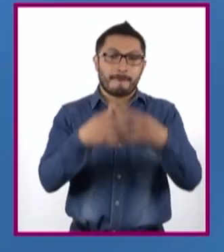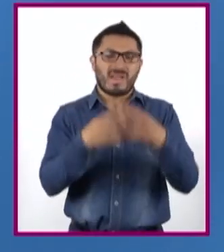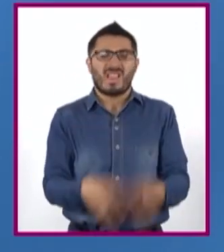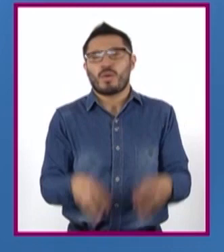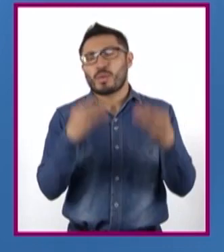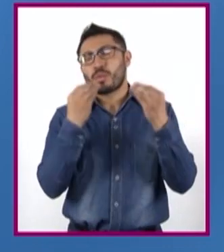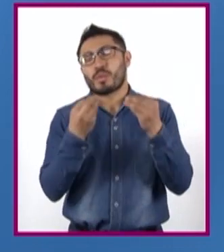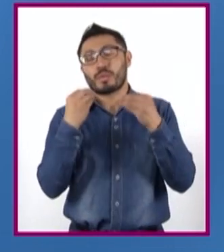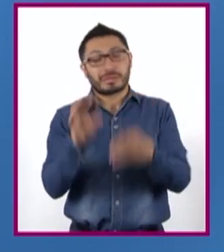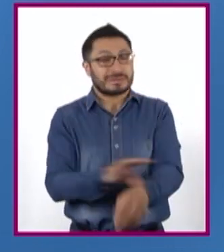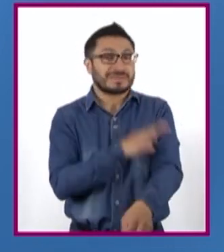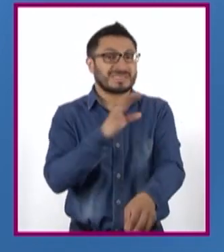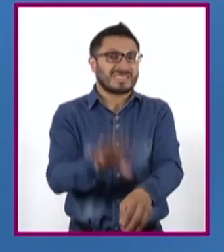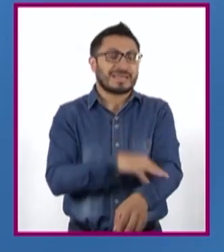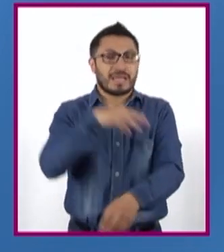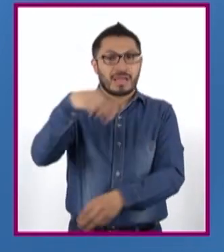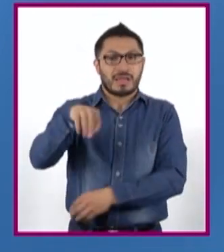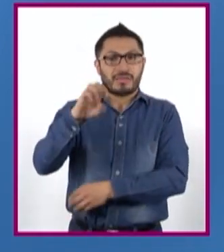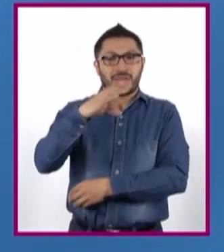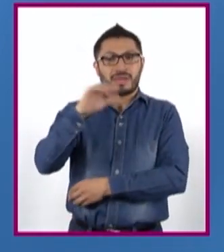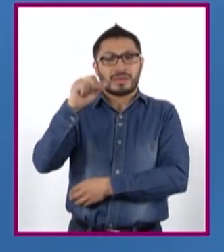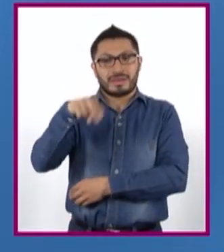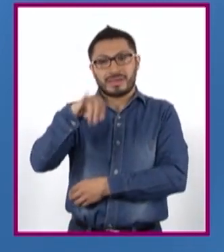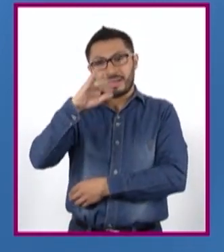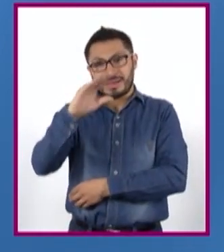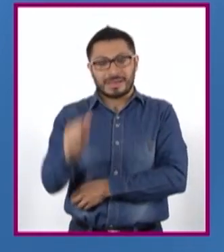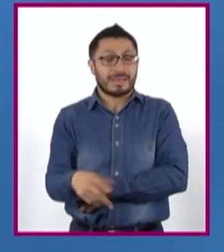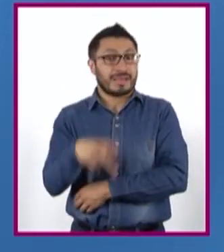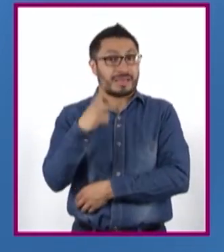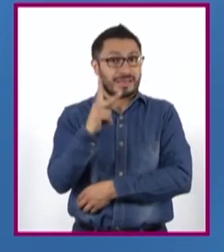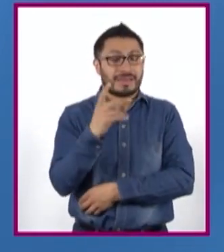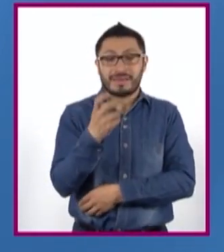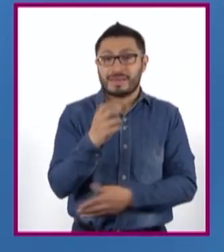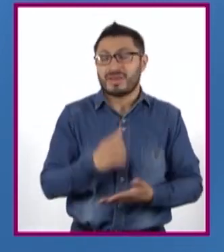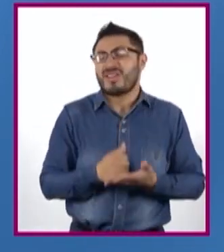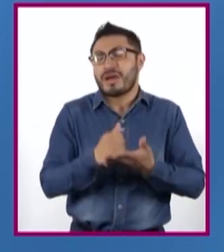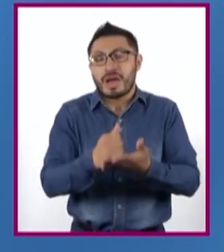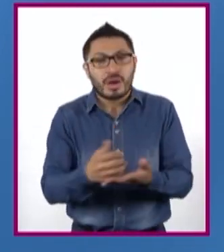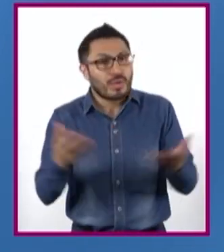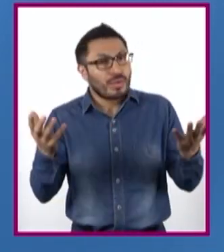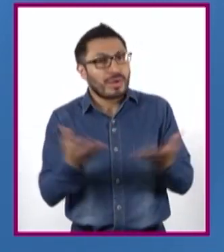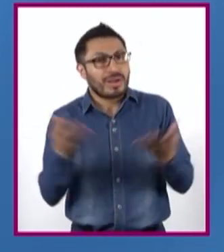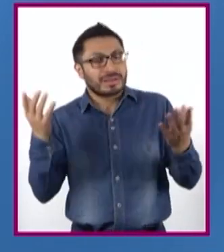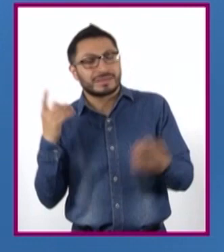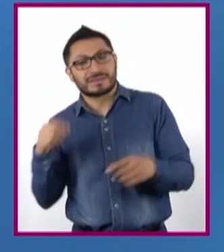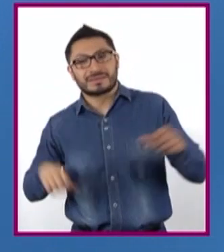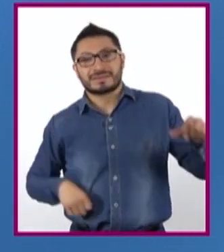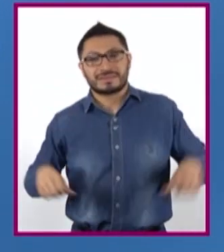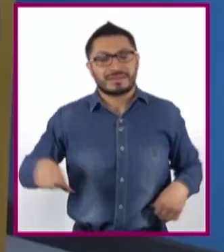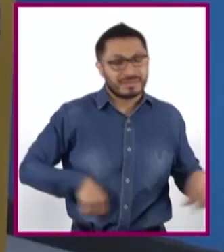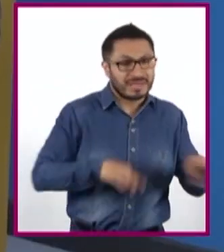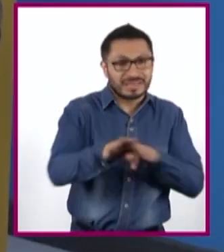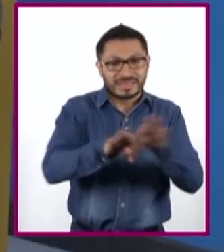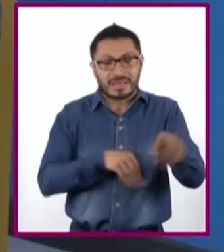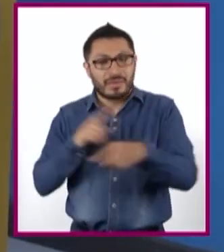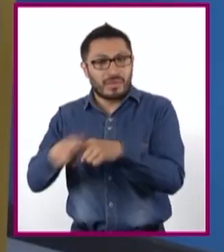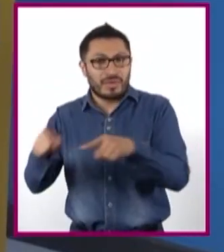energía resultante es mecánica, la que nos permite llevar a cabo distintos trabajos.